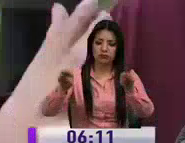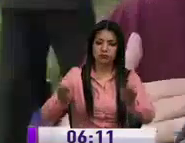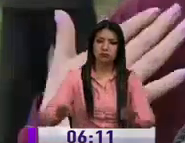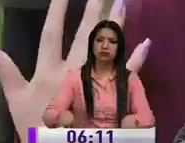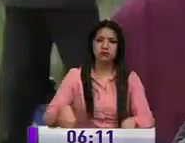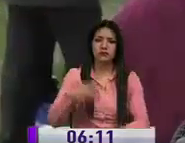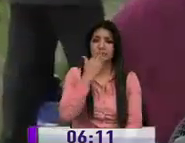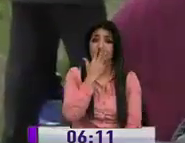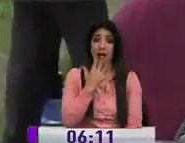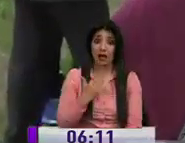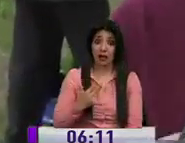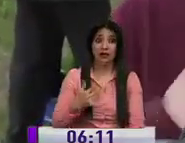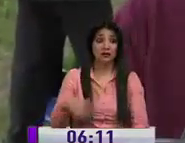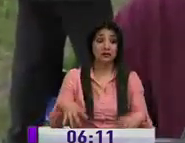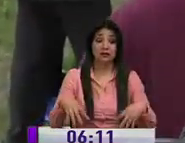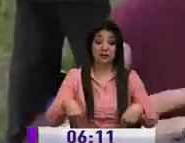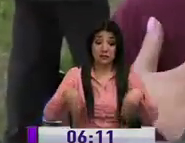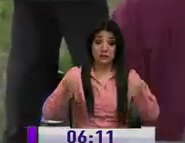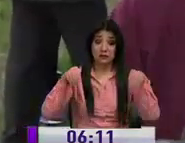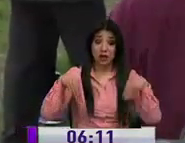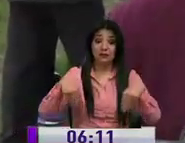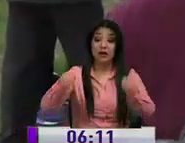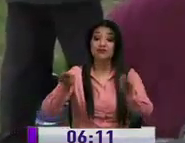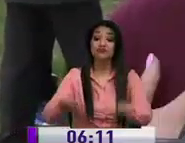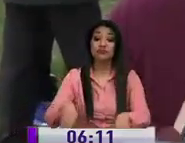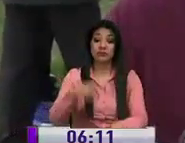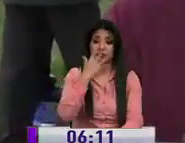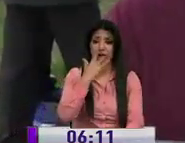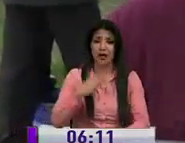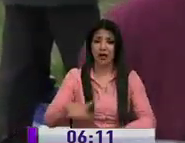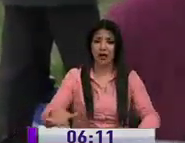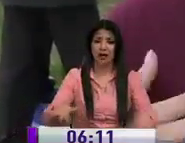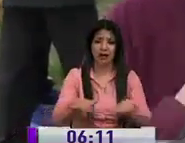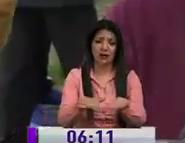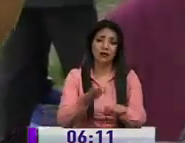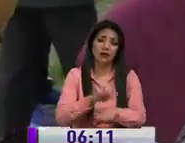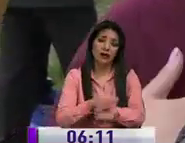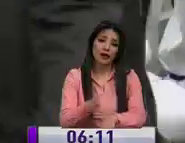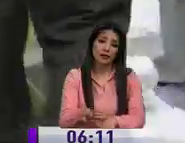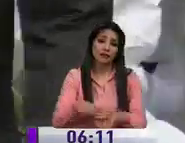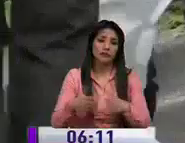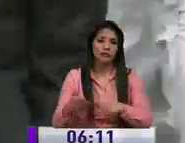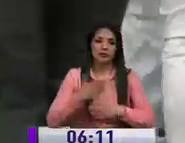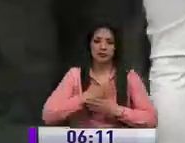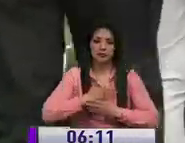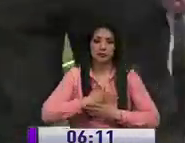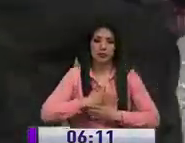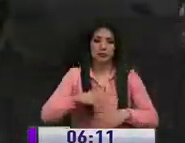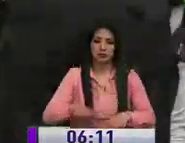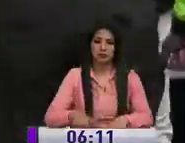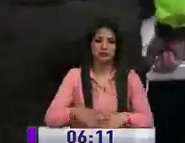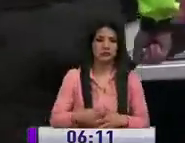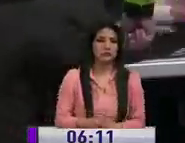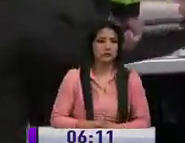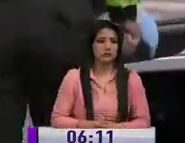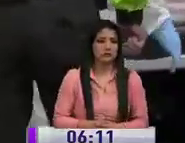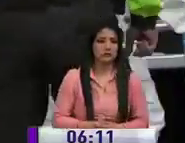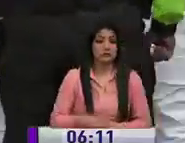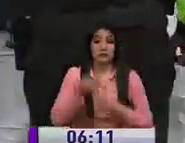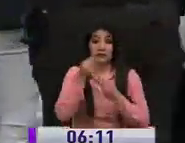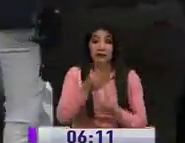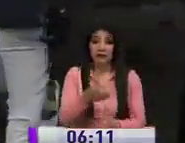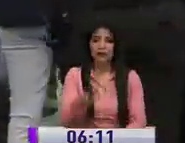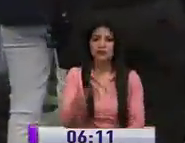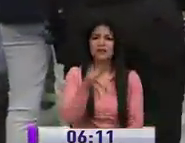una sábana y con sangre, bastante sangre por el parte del pecho. A últimos minutos se dio a conocer que el cadáver sería de un